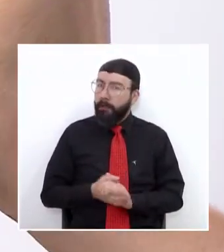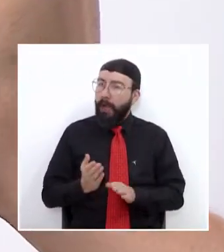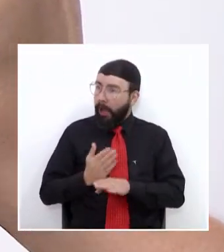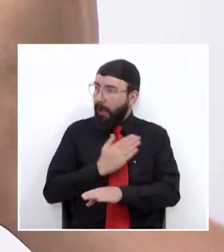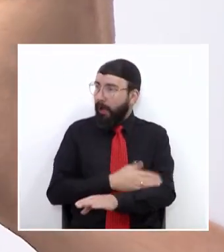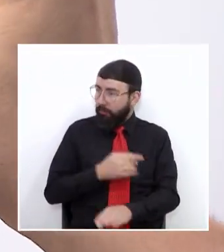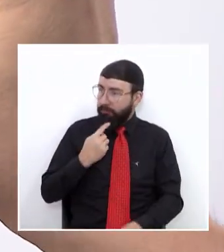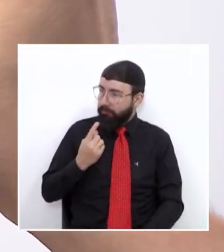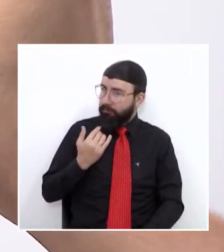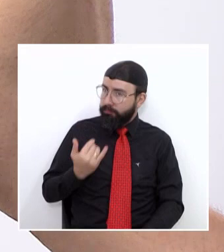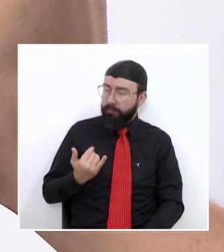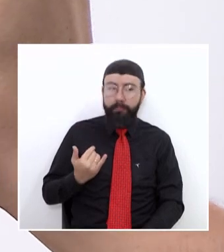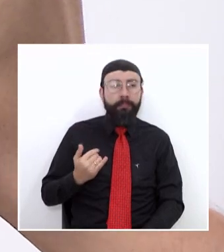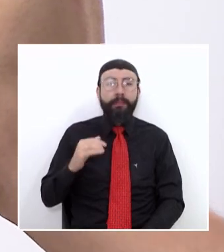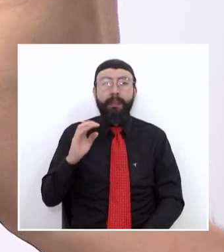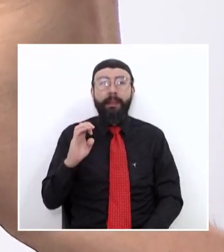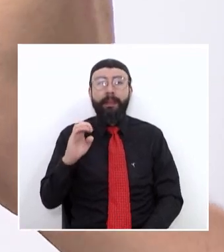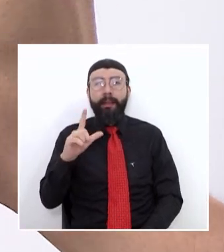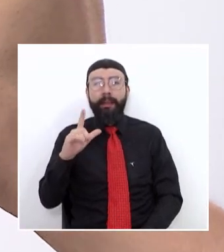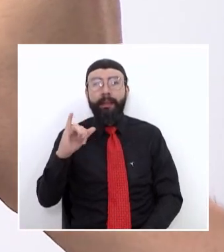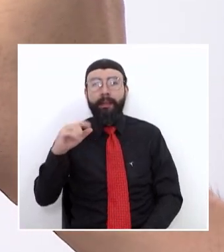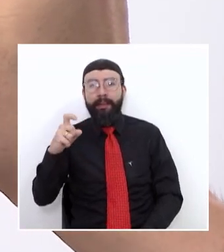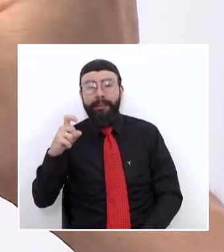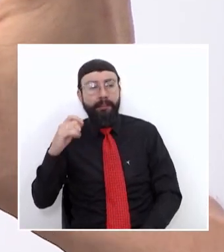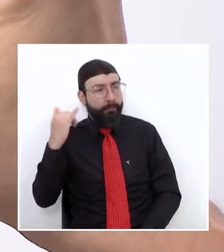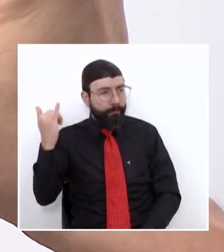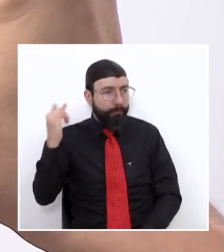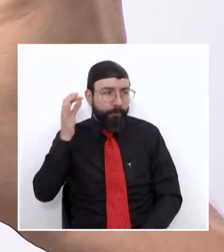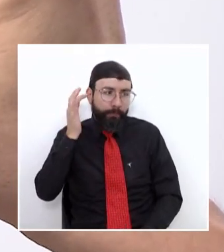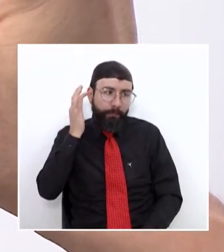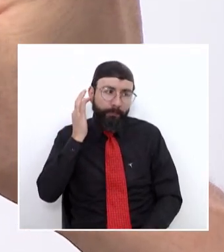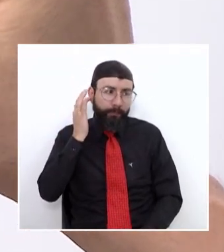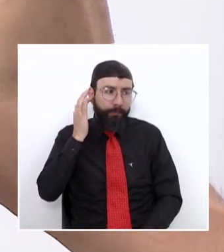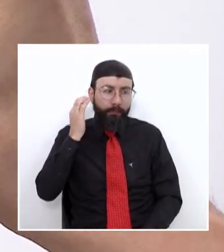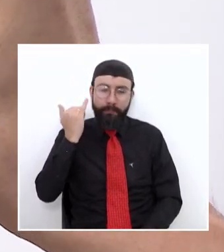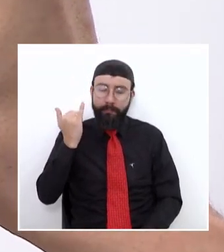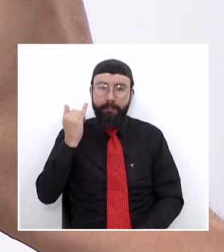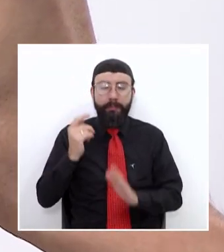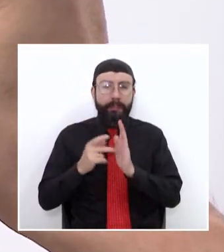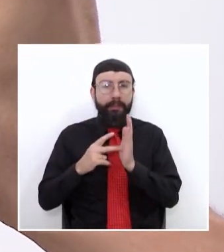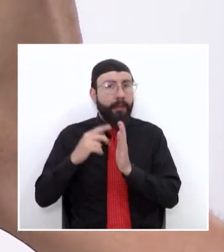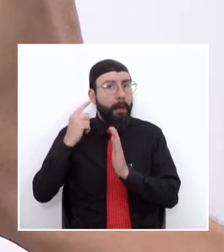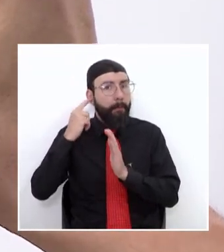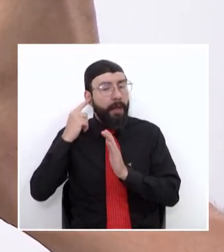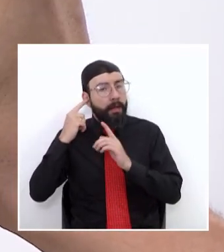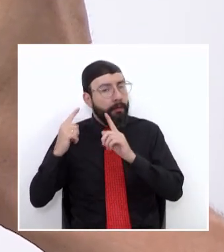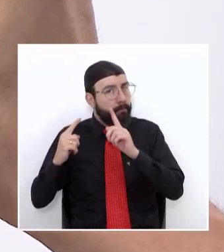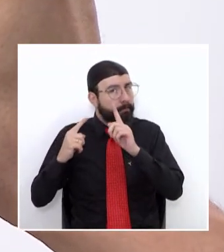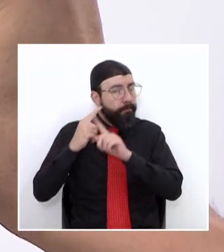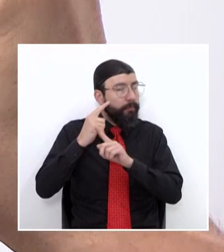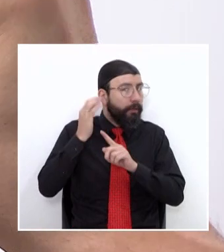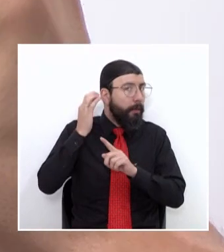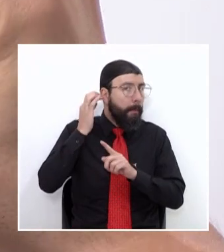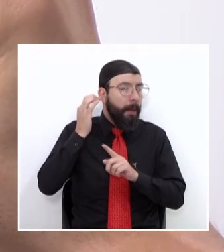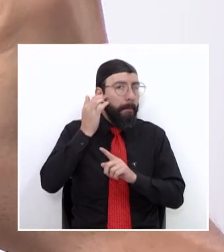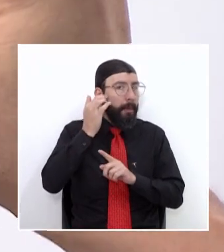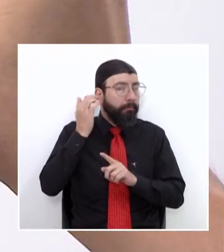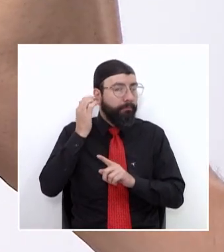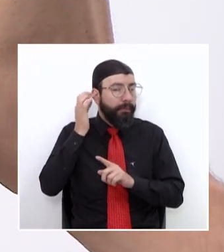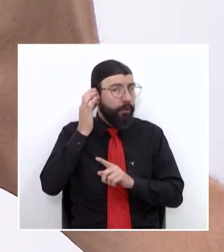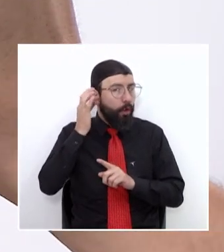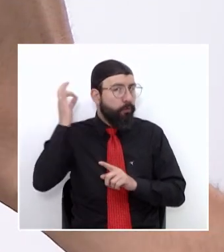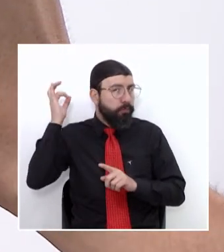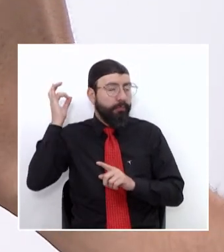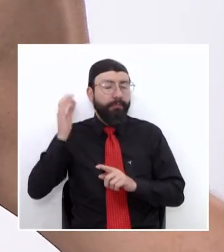cierto? El hélix, el antihélix. El hélix, esta parte, ¿cierto? El trago, la hemiconcha inferior, la hemiconcha superior, el